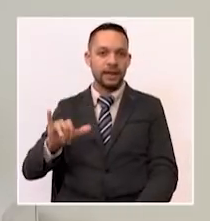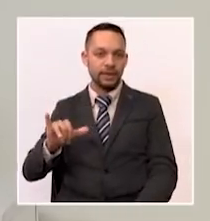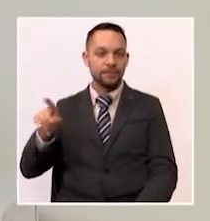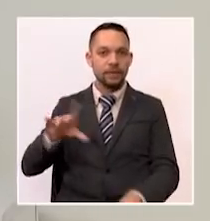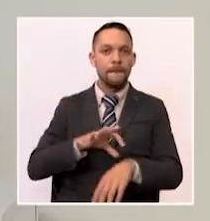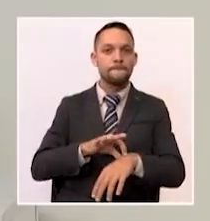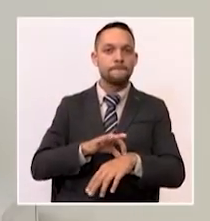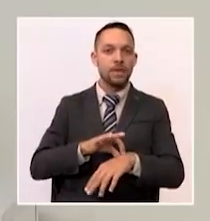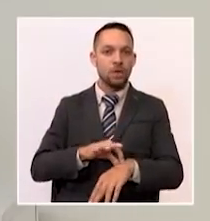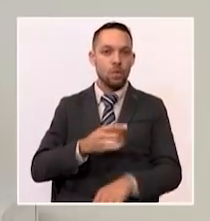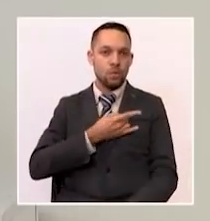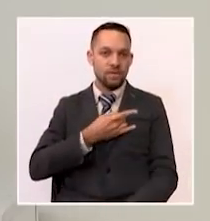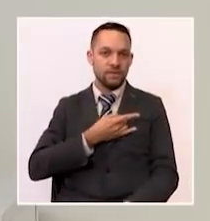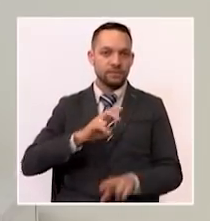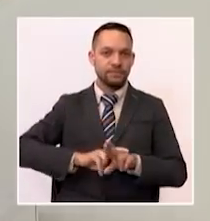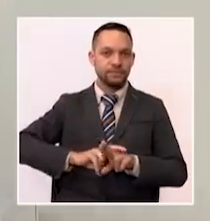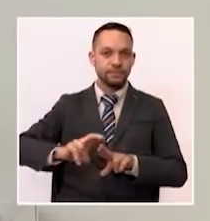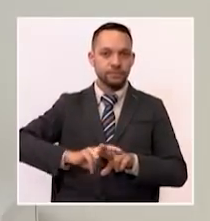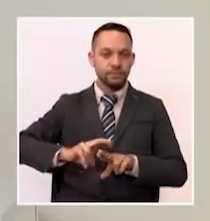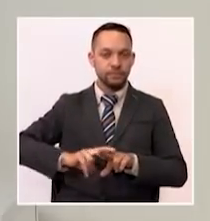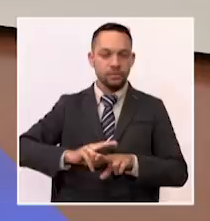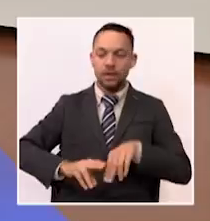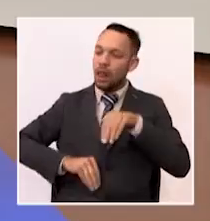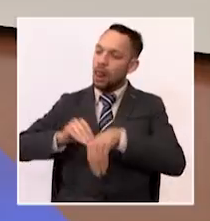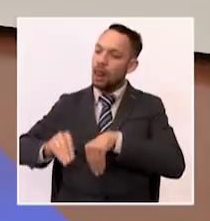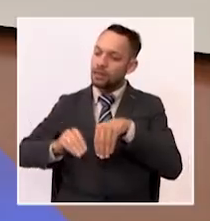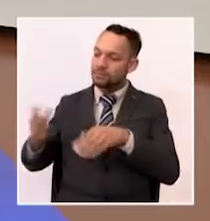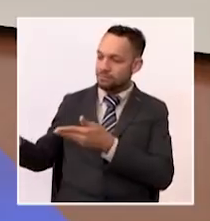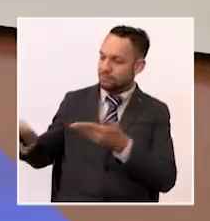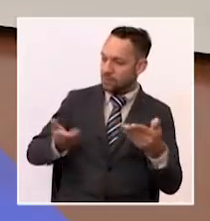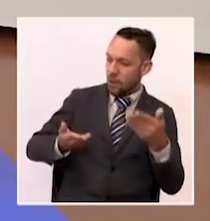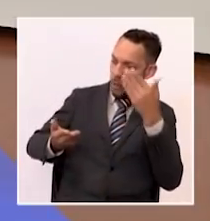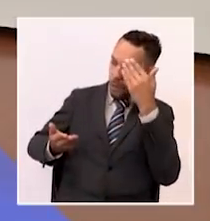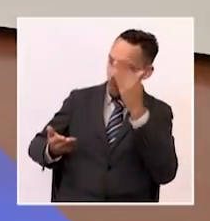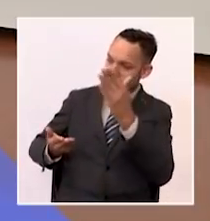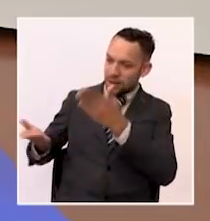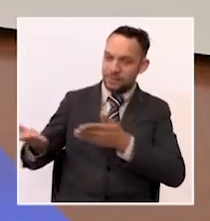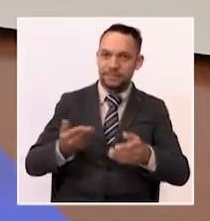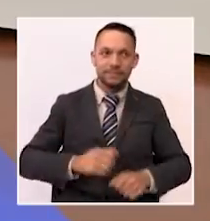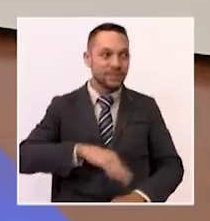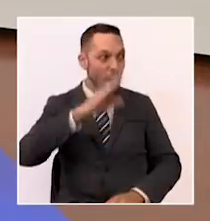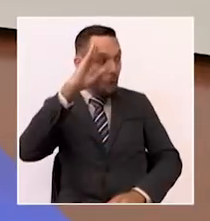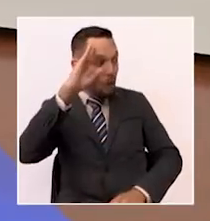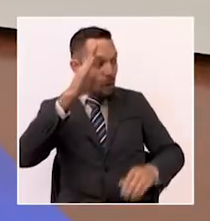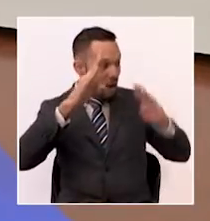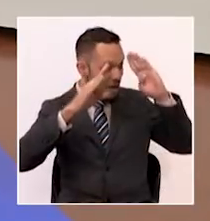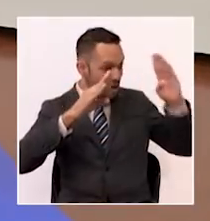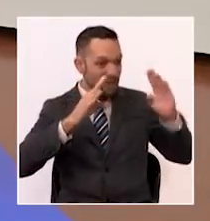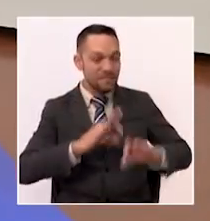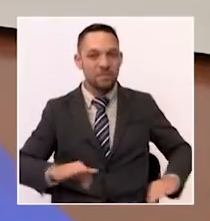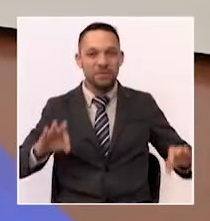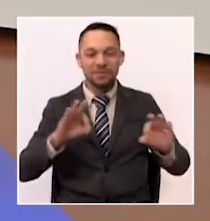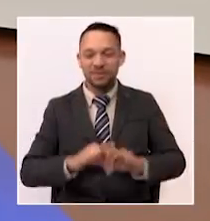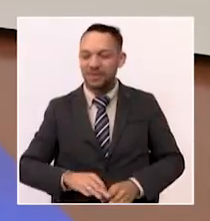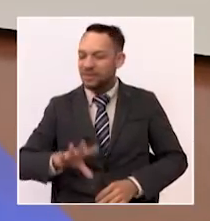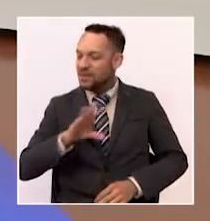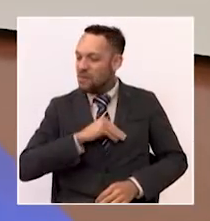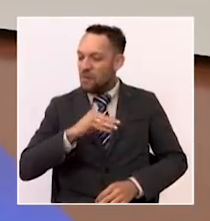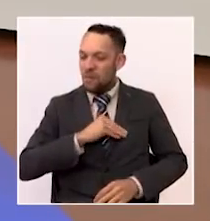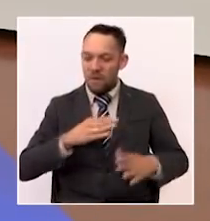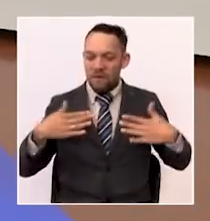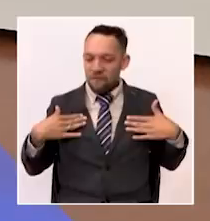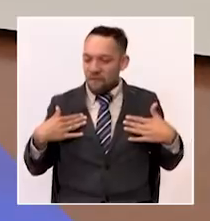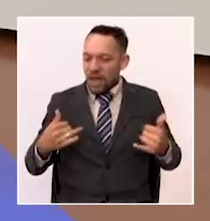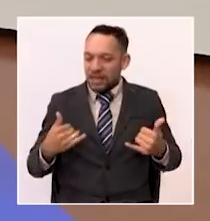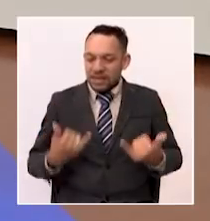Universidad de Manizales y es ginecobstetra. Doctora, bienvenida a Conexión Vital. Hola, muchas gracias. Para mí es un honor estar hoy aquí de nuevo acompañándolos y más